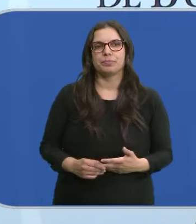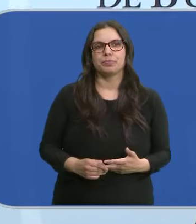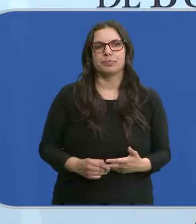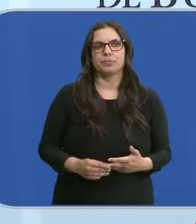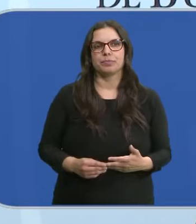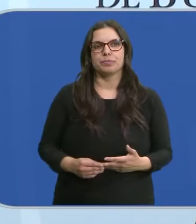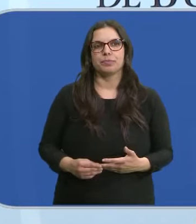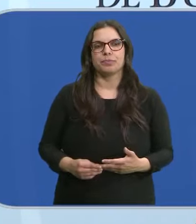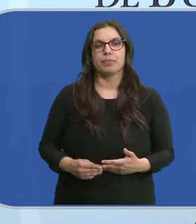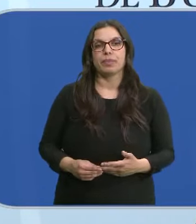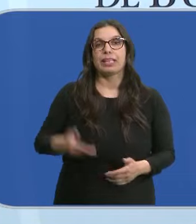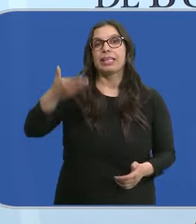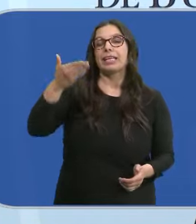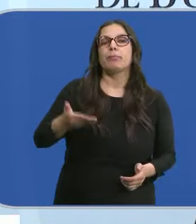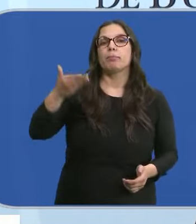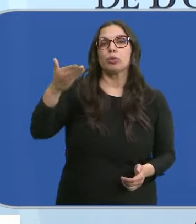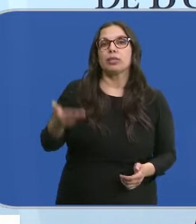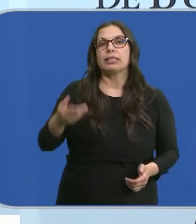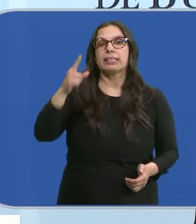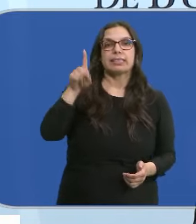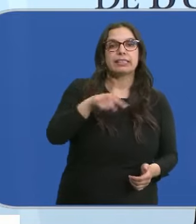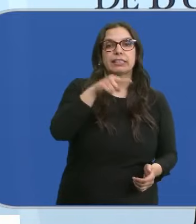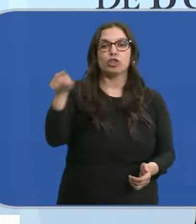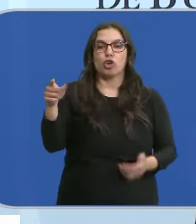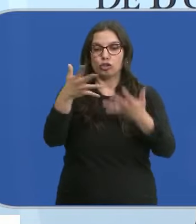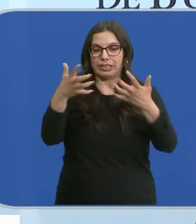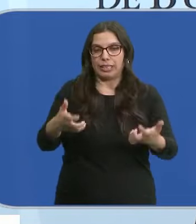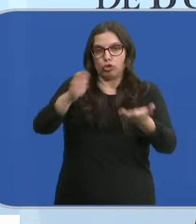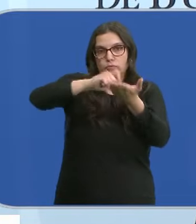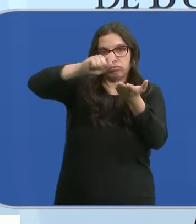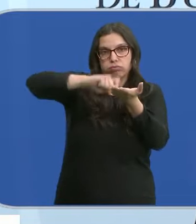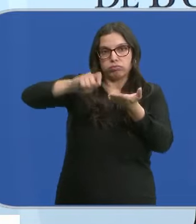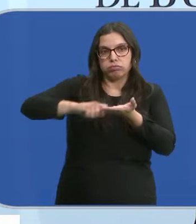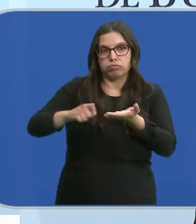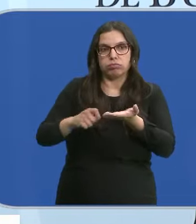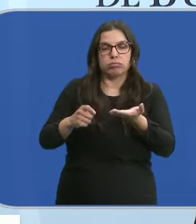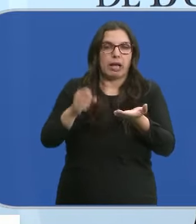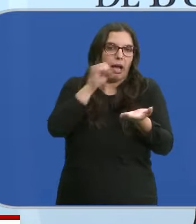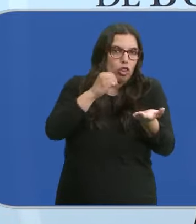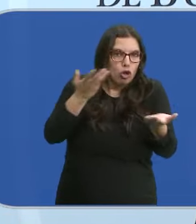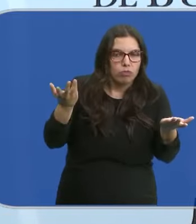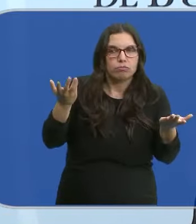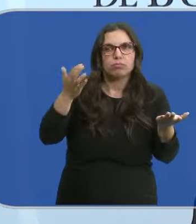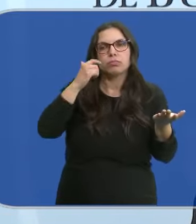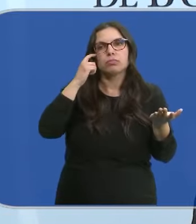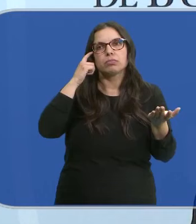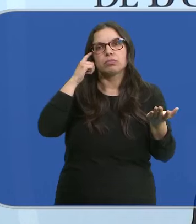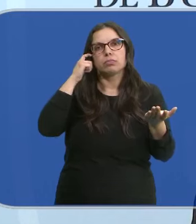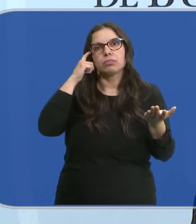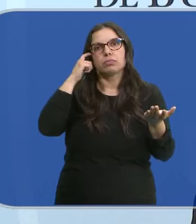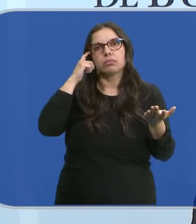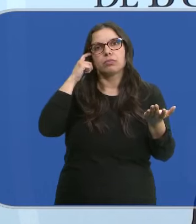La importancia que pueda tener un texto o una canción